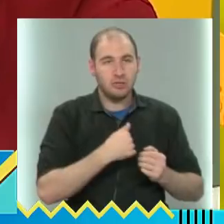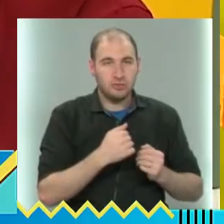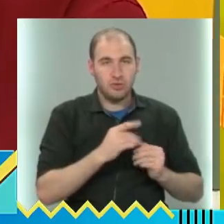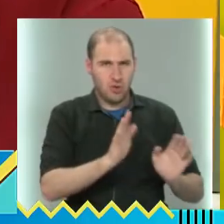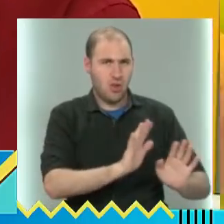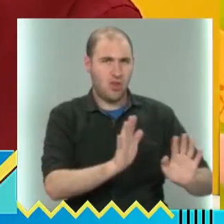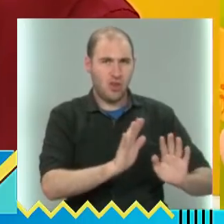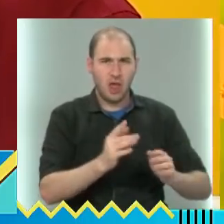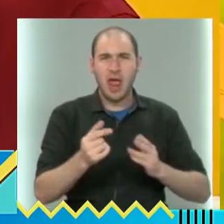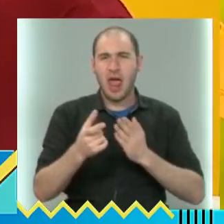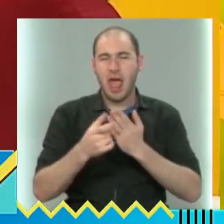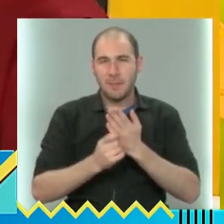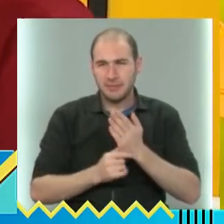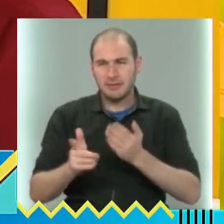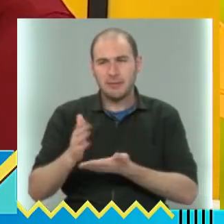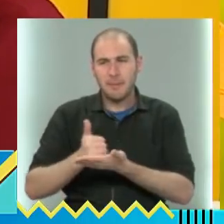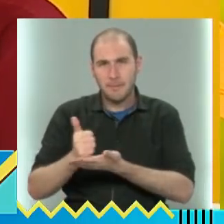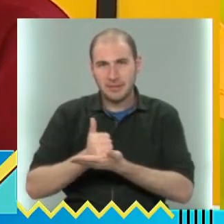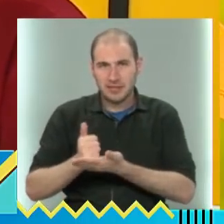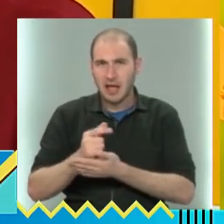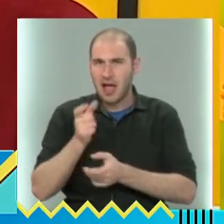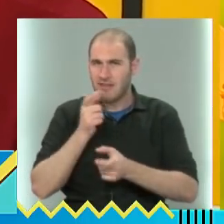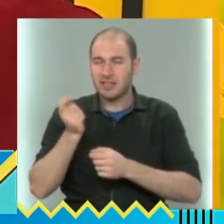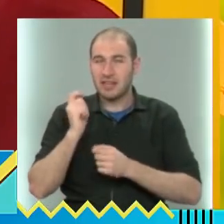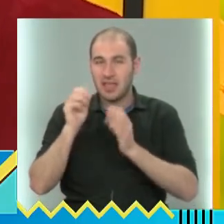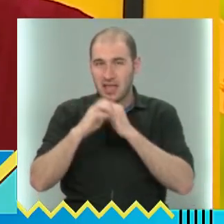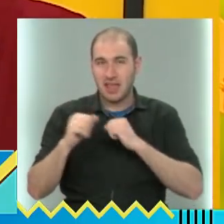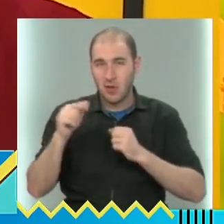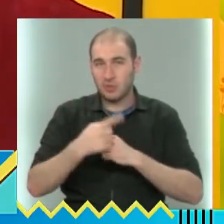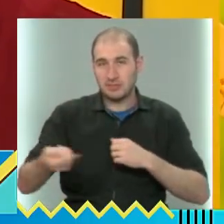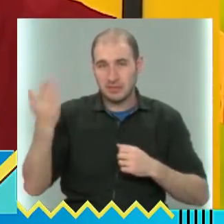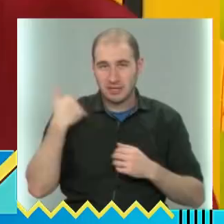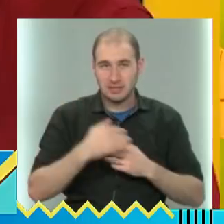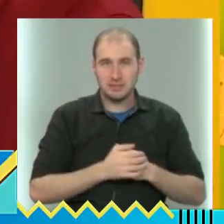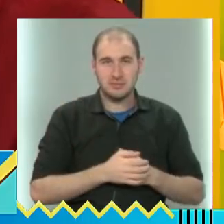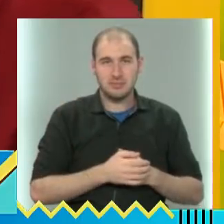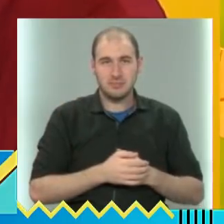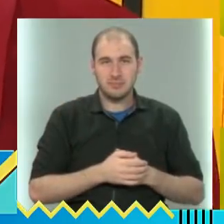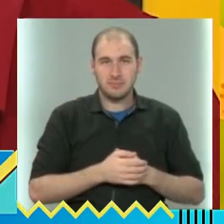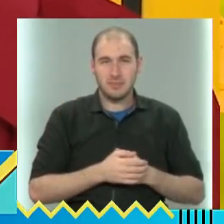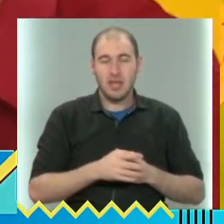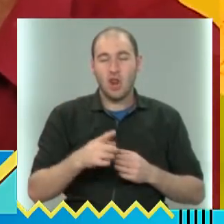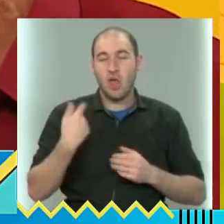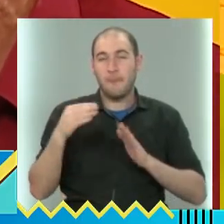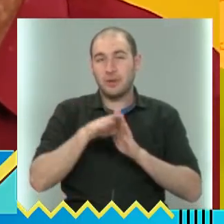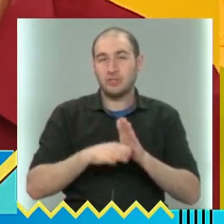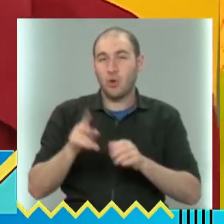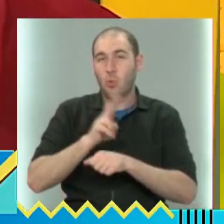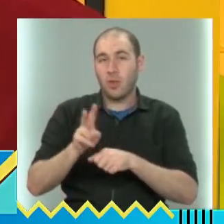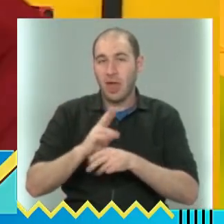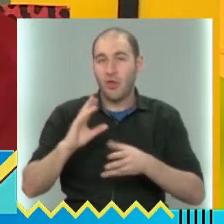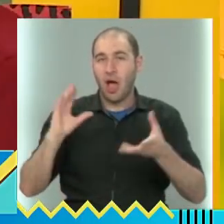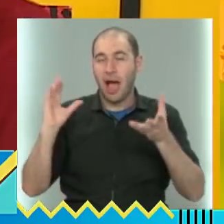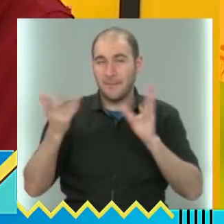de cada expediente hay una empresa esperando. Palabras literales de la ingeniera Scalani hace una semana. Entonces, ¿cuál es el criterio? ¿La protección